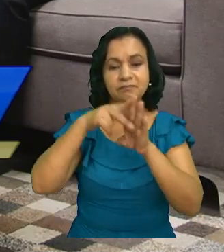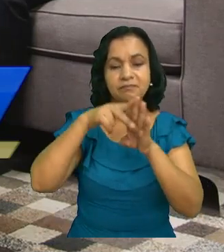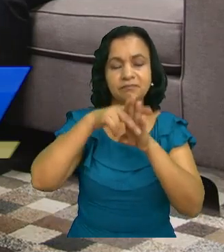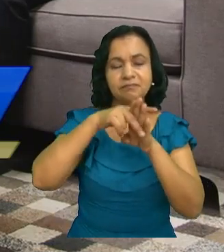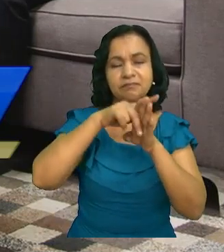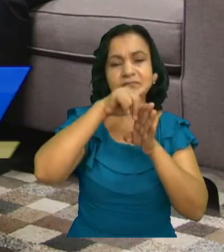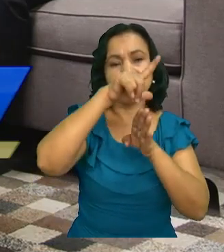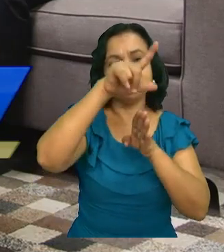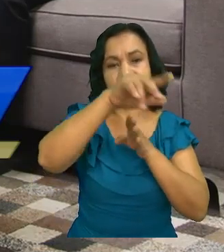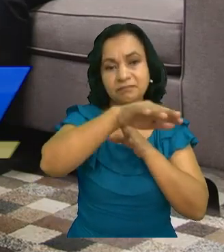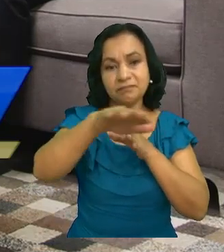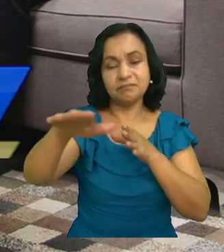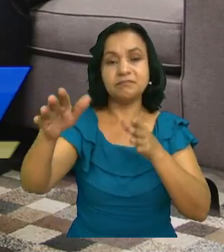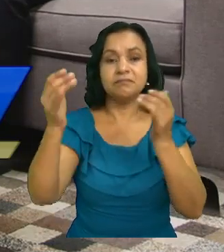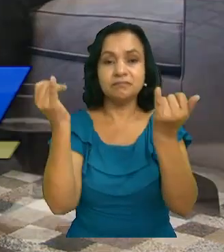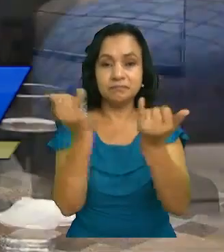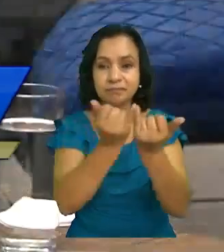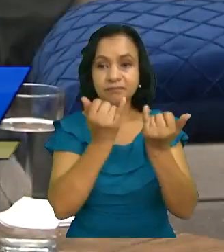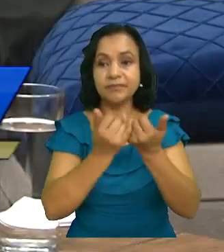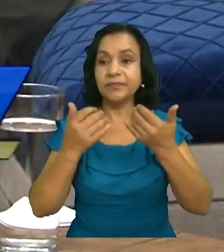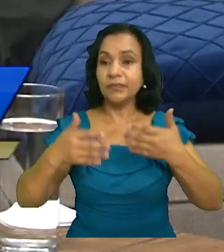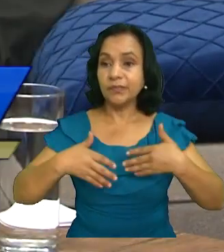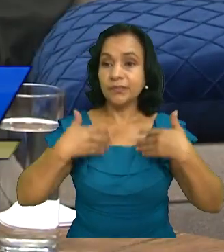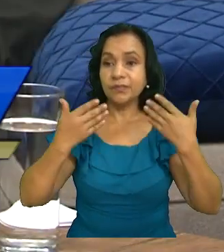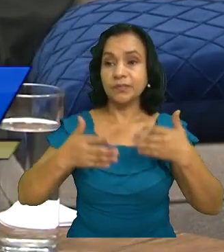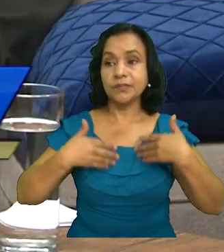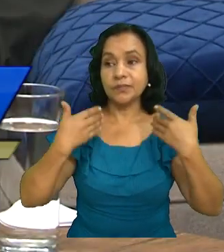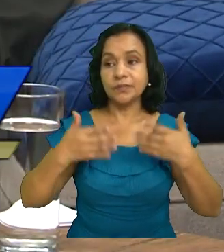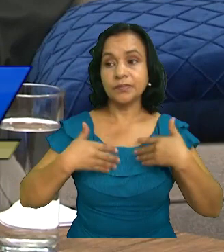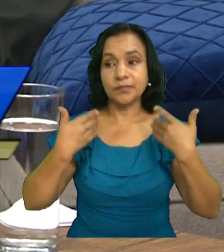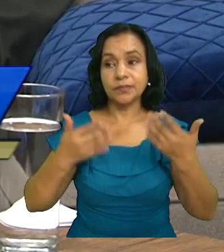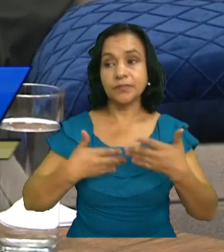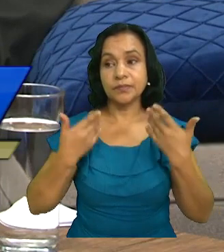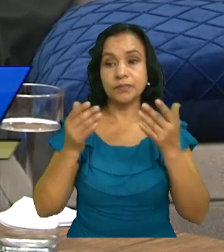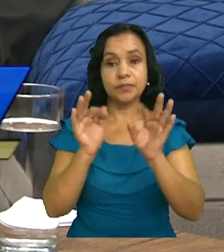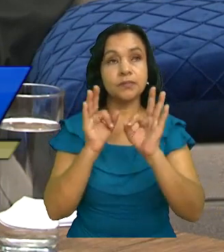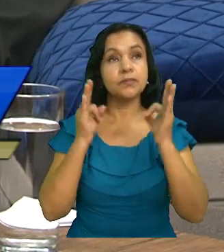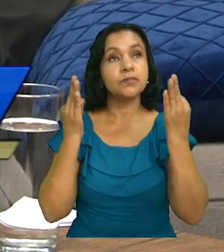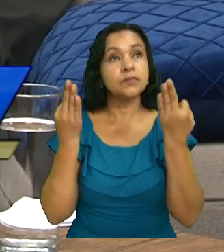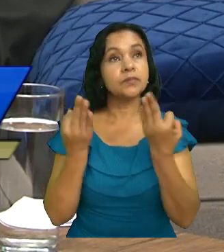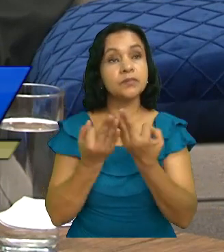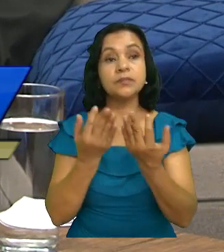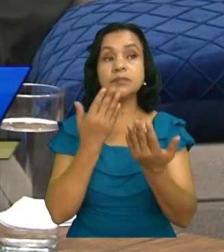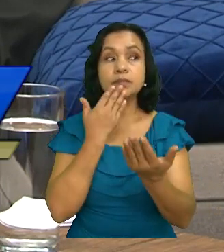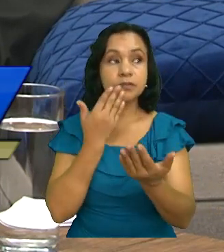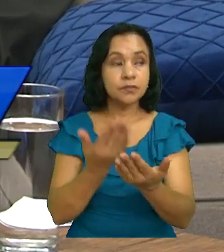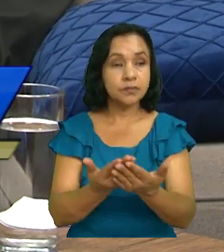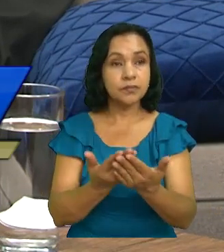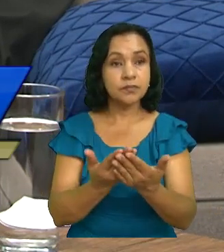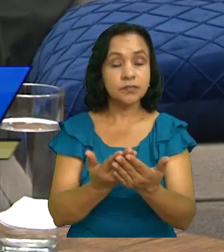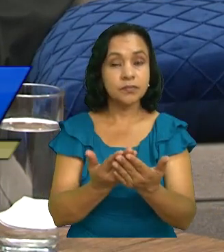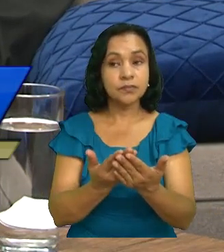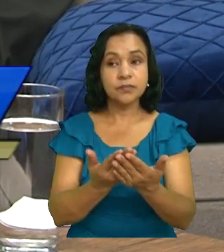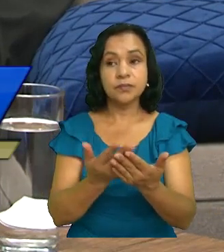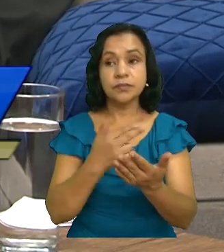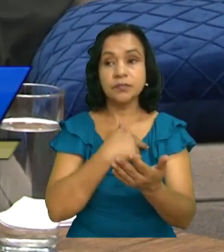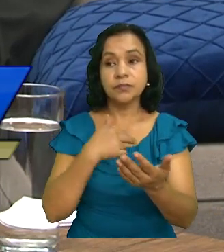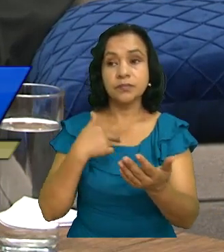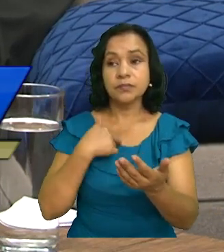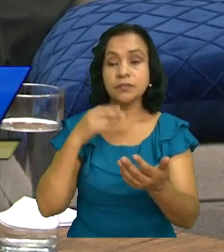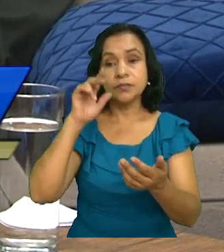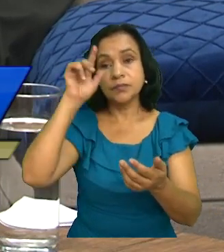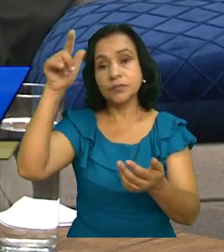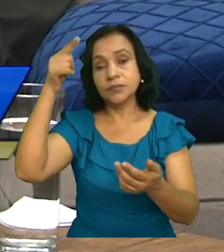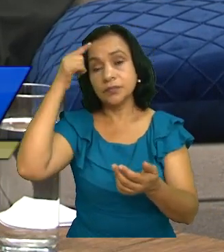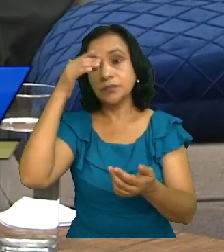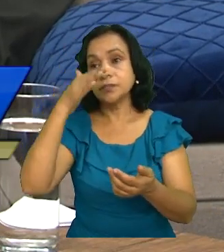infinito satisfacción, alegría, y las familias agradeciéndole a nuestro buen gobierno sandinista,